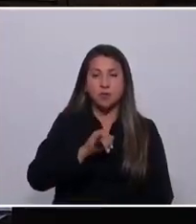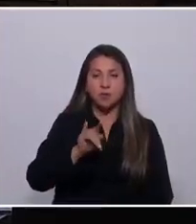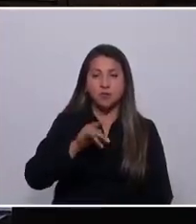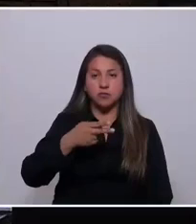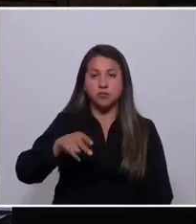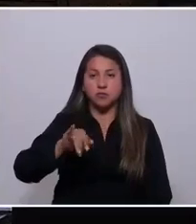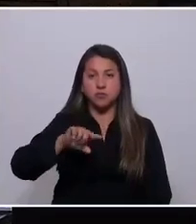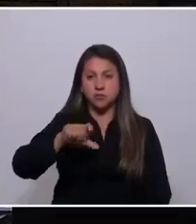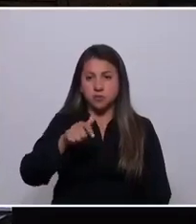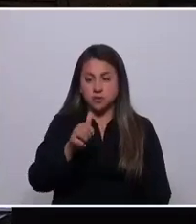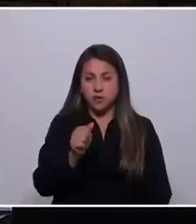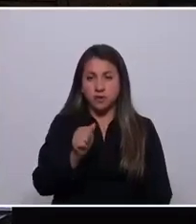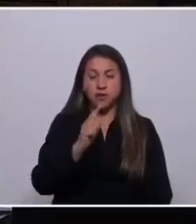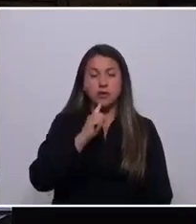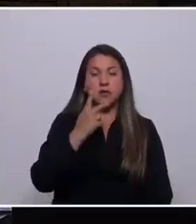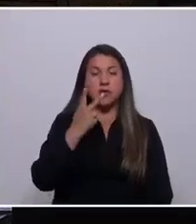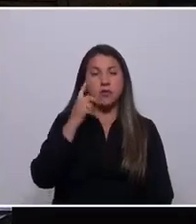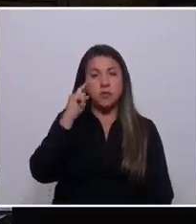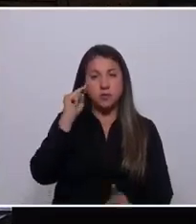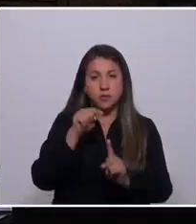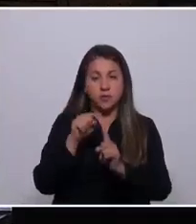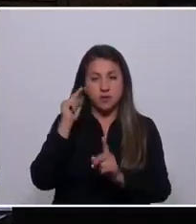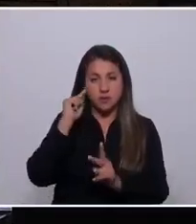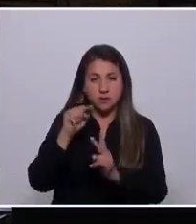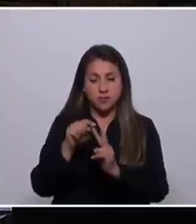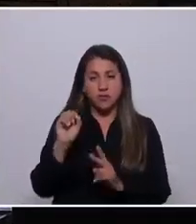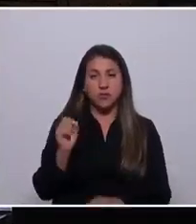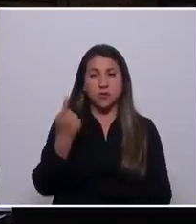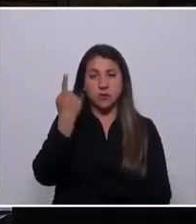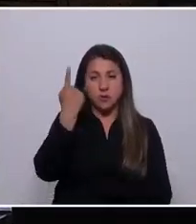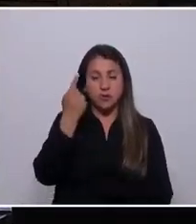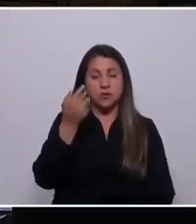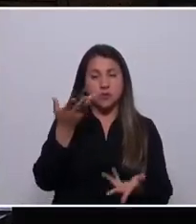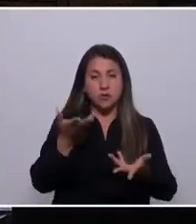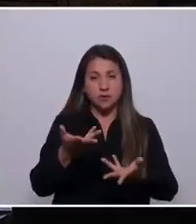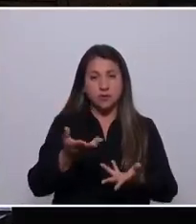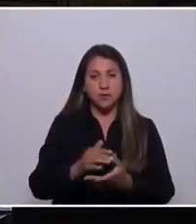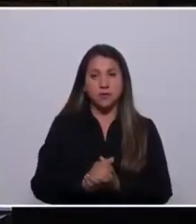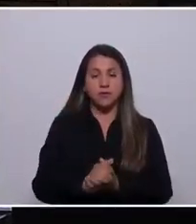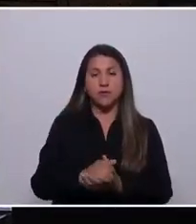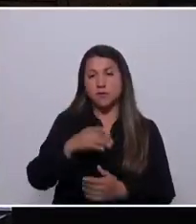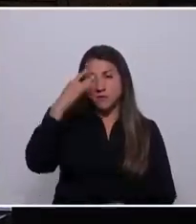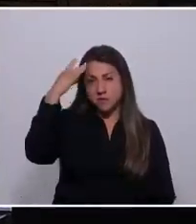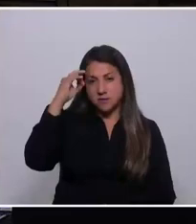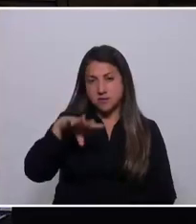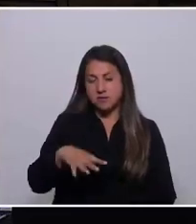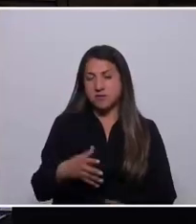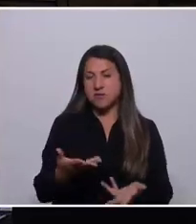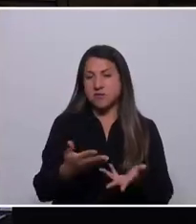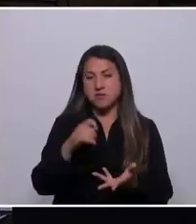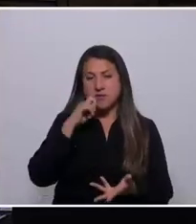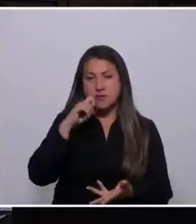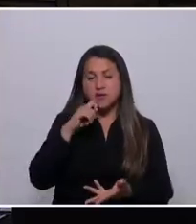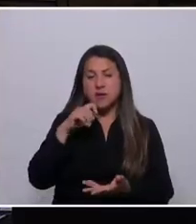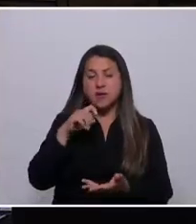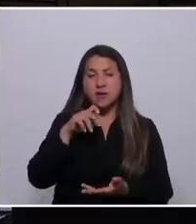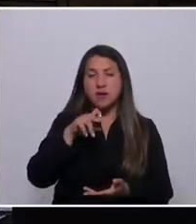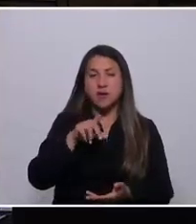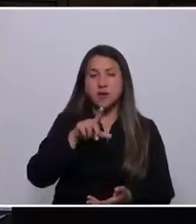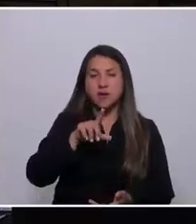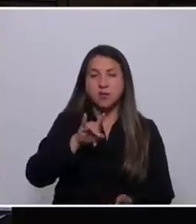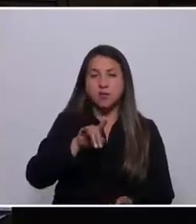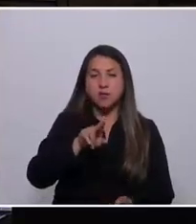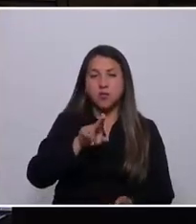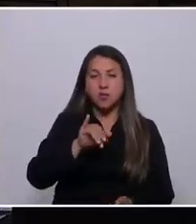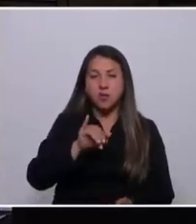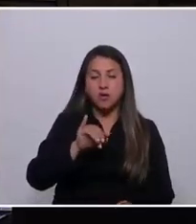La indicación tiene dos objetivos. El primero es saber qué es la plurinacionalidad. Lo dice